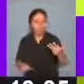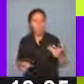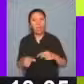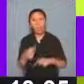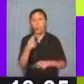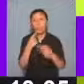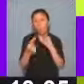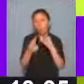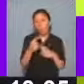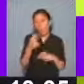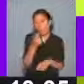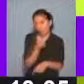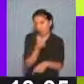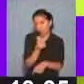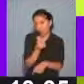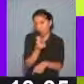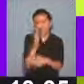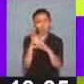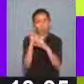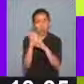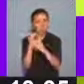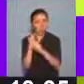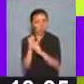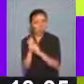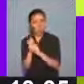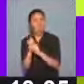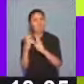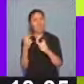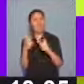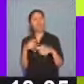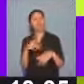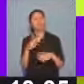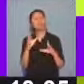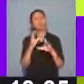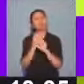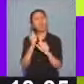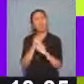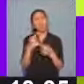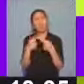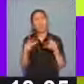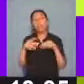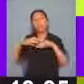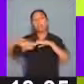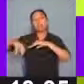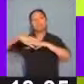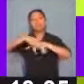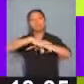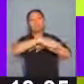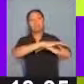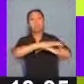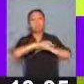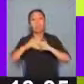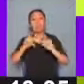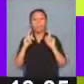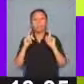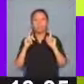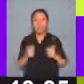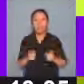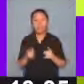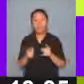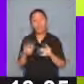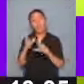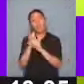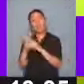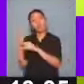los precios eh de de los colectivos los los que van hacia las diferentes localidades y también los que vienen